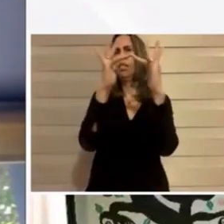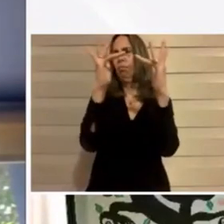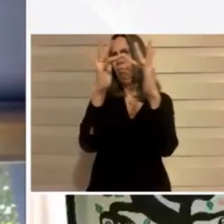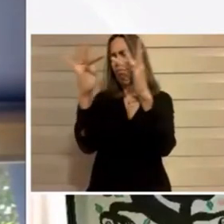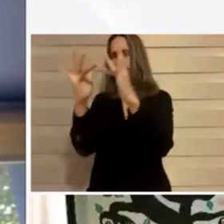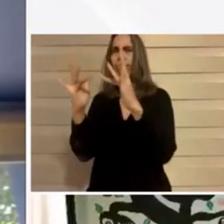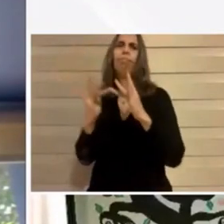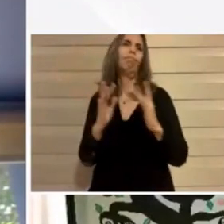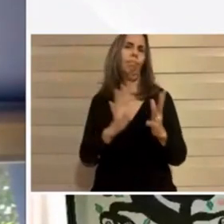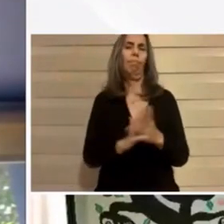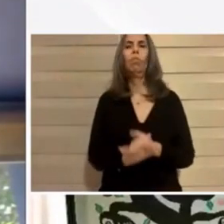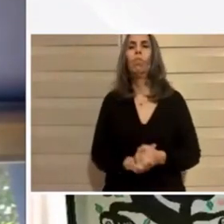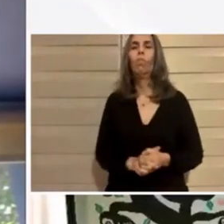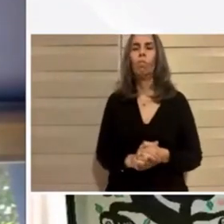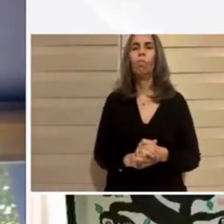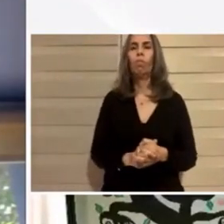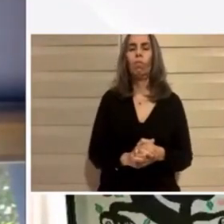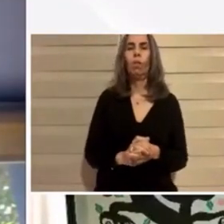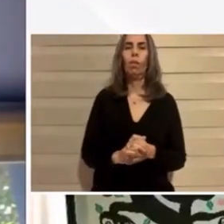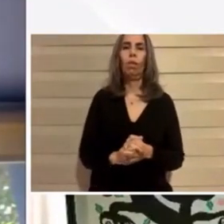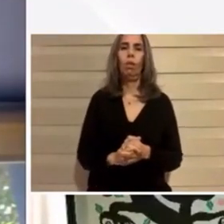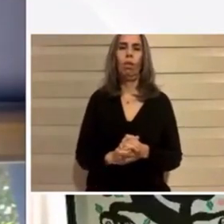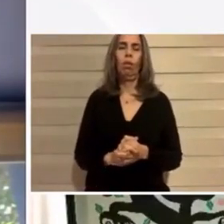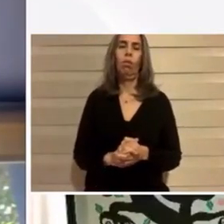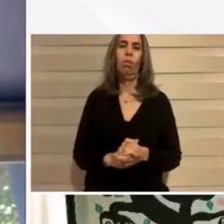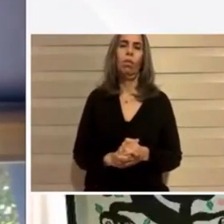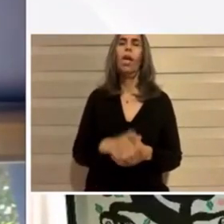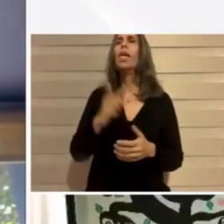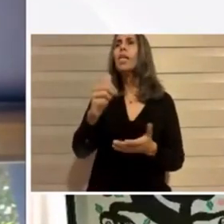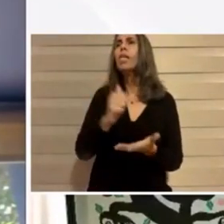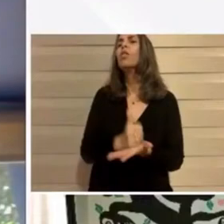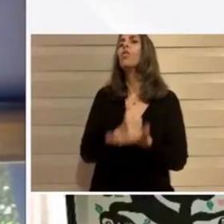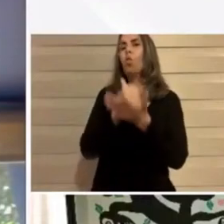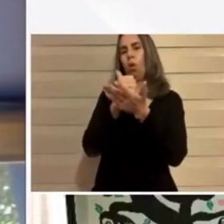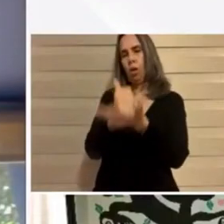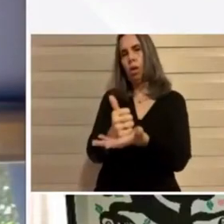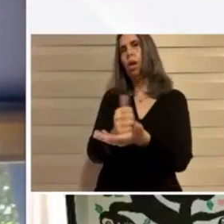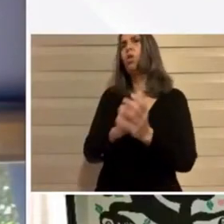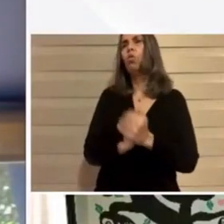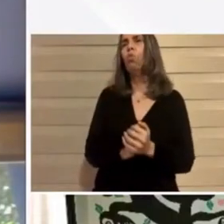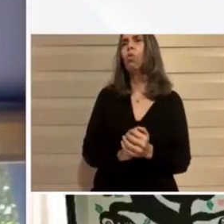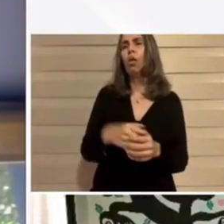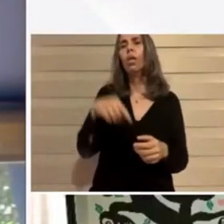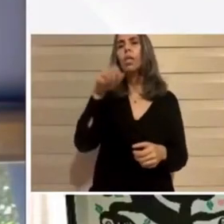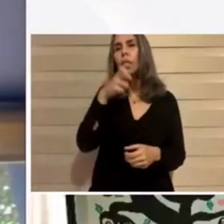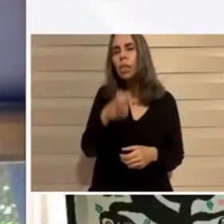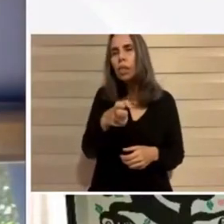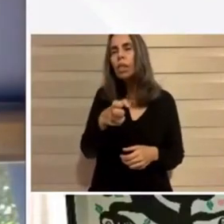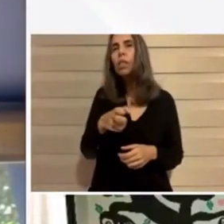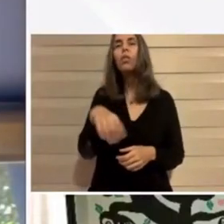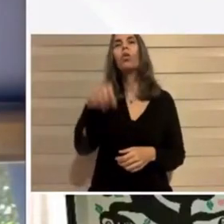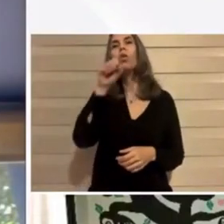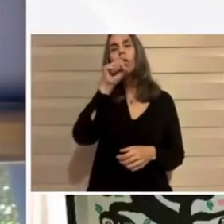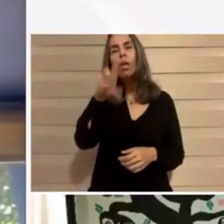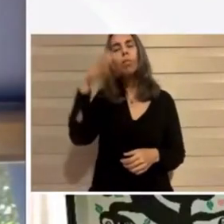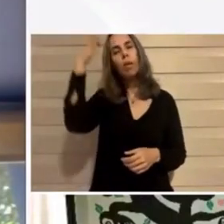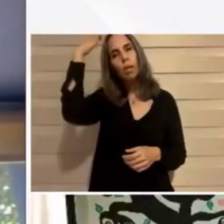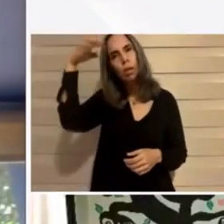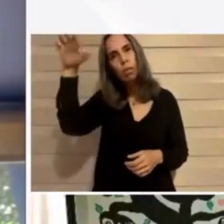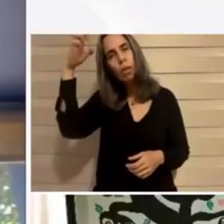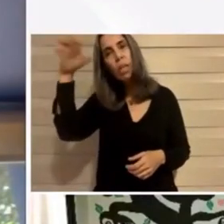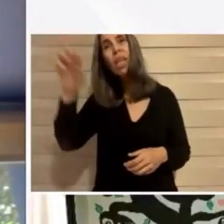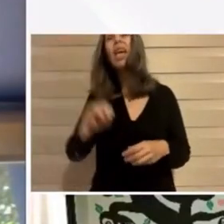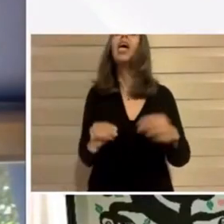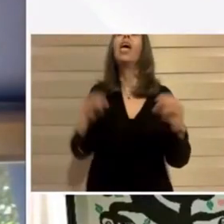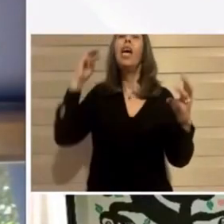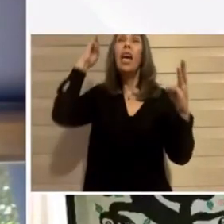hoy, y eso por supuesto que también suma las experiencias. Los museos hemos hecho esfuerzos enormes para